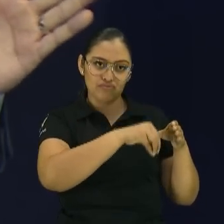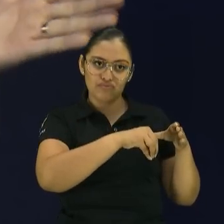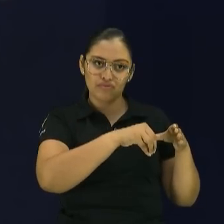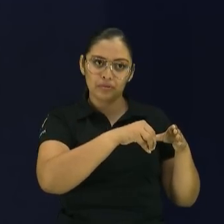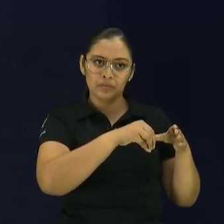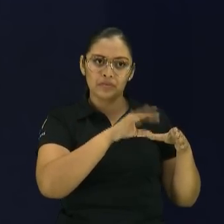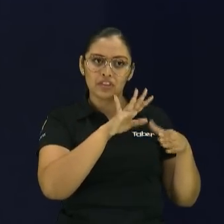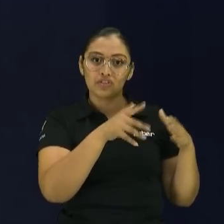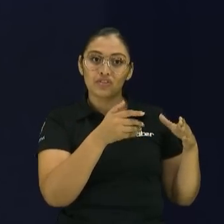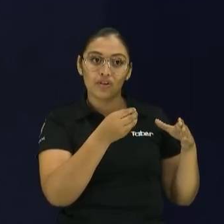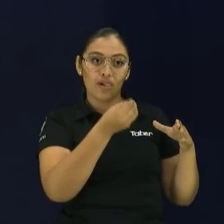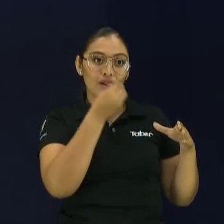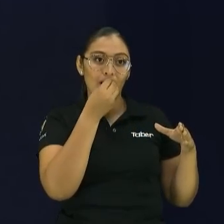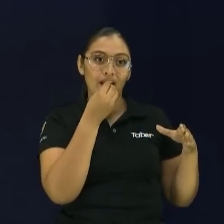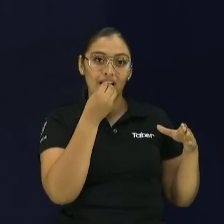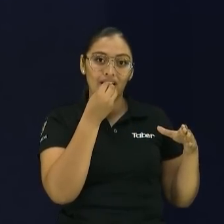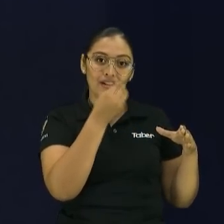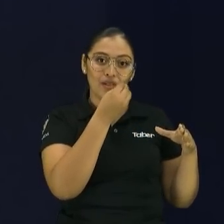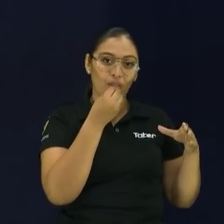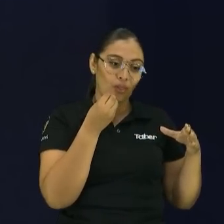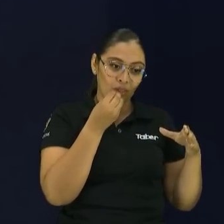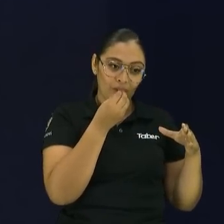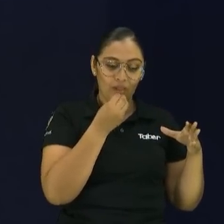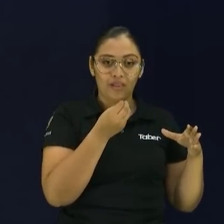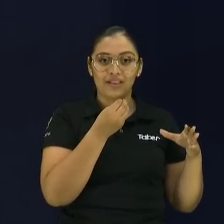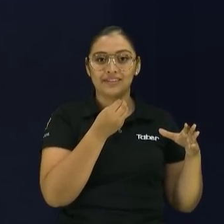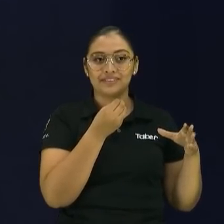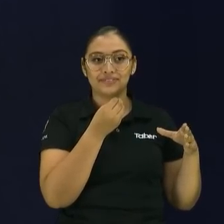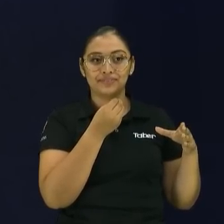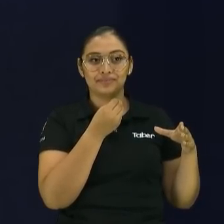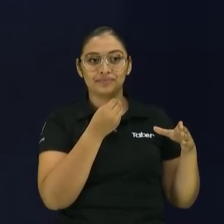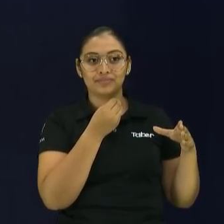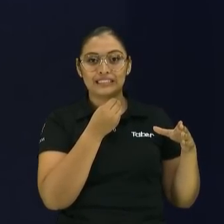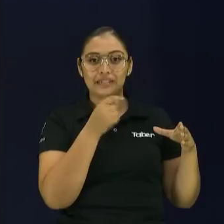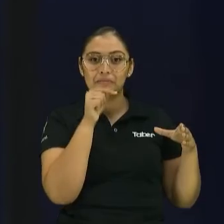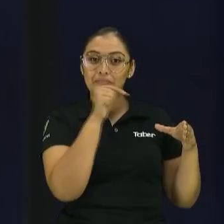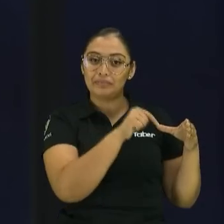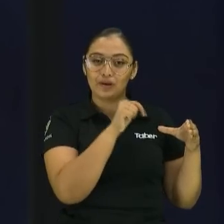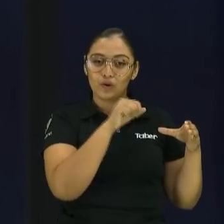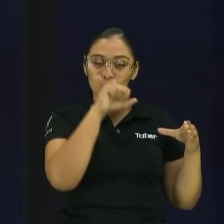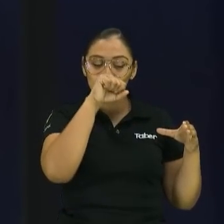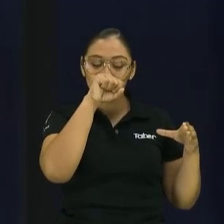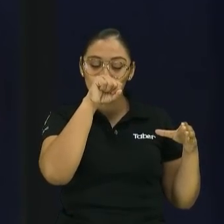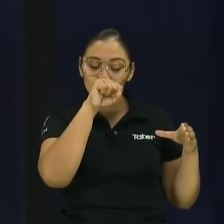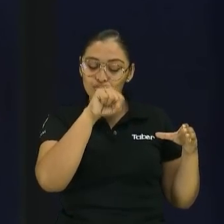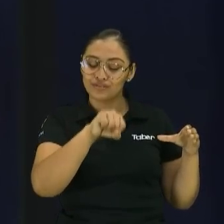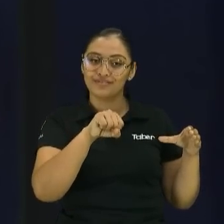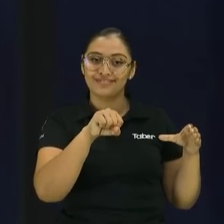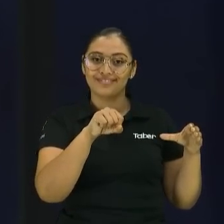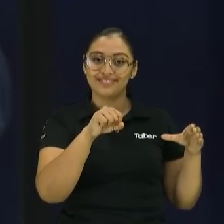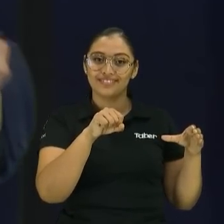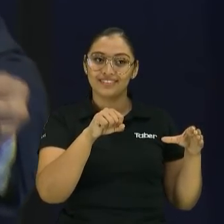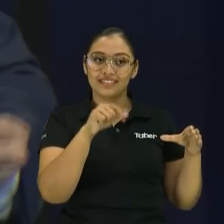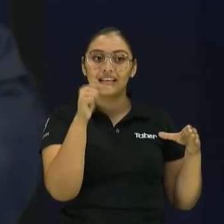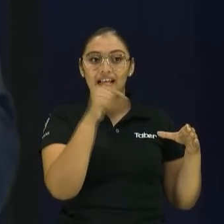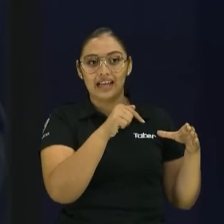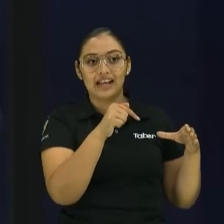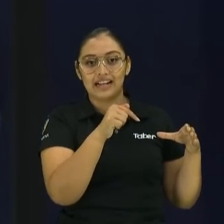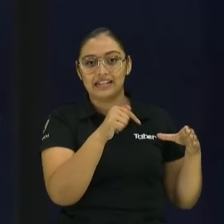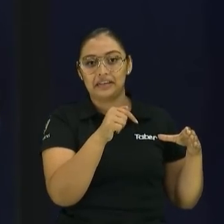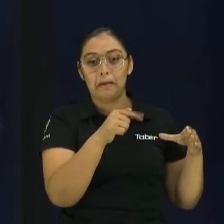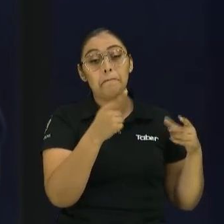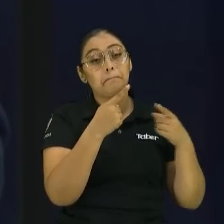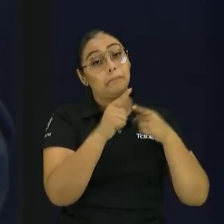que tenían cáscara hasta que la tenían padre en la boca pero bueno Qué cosa más deliciosa claro le ponen güisquil